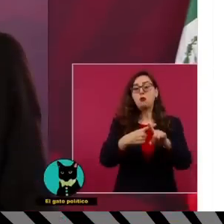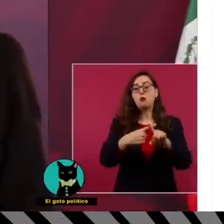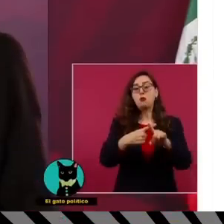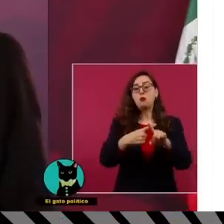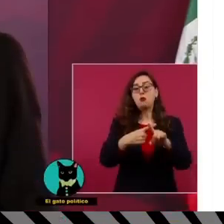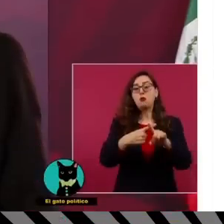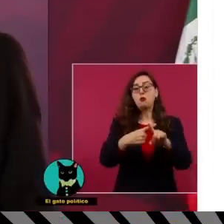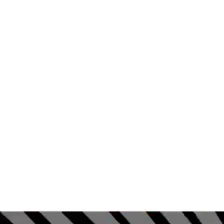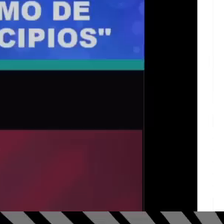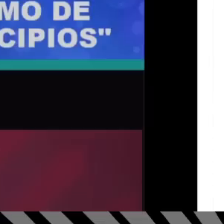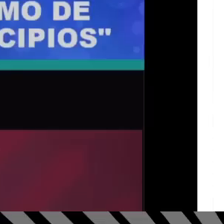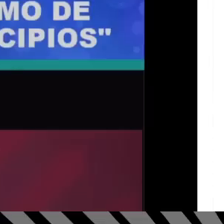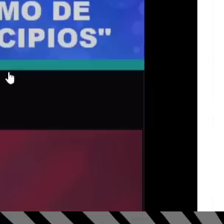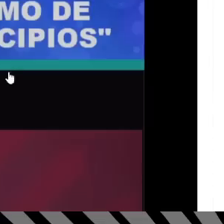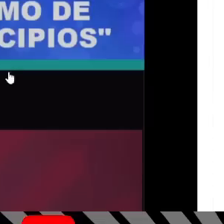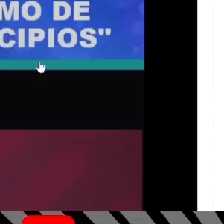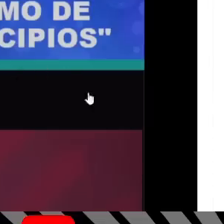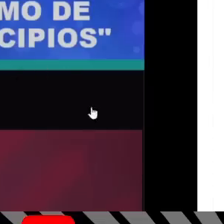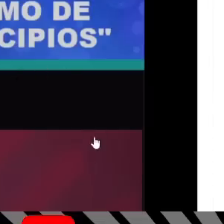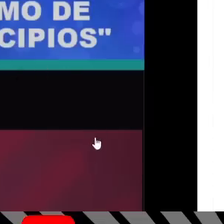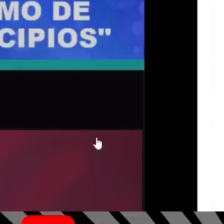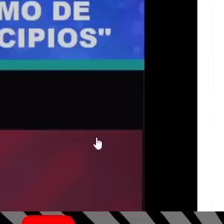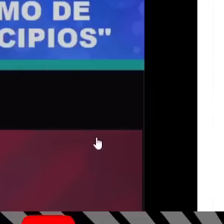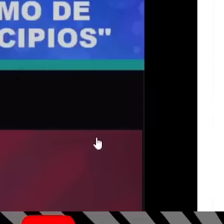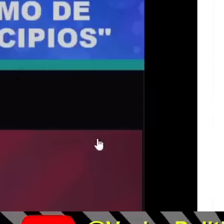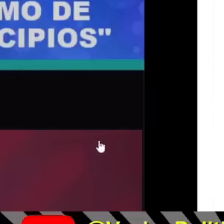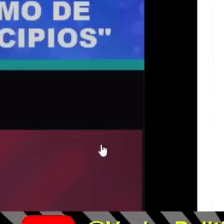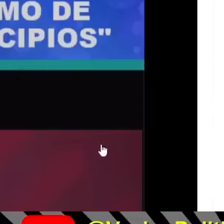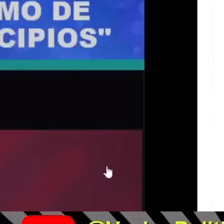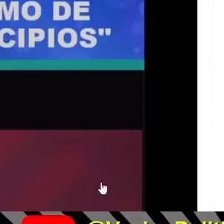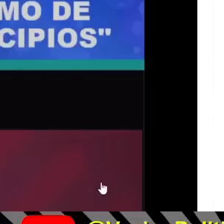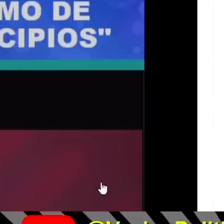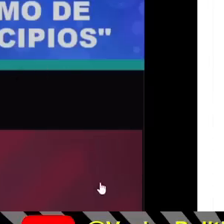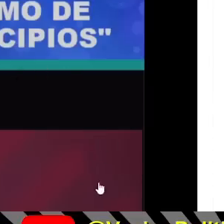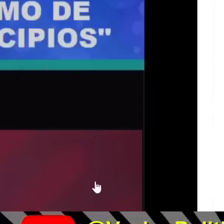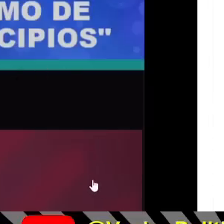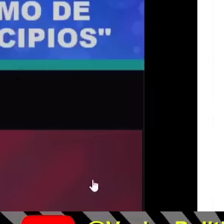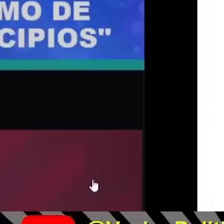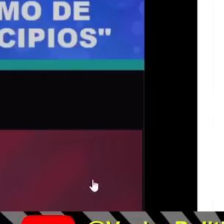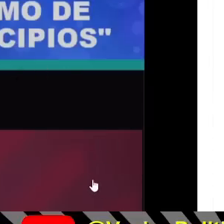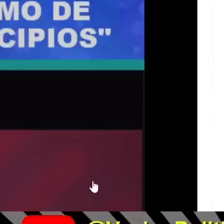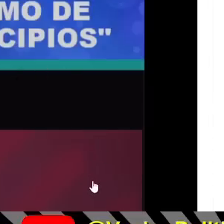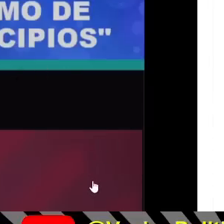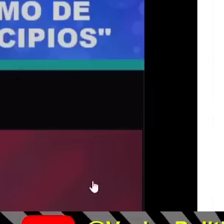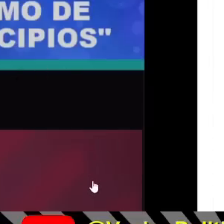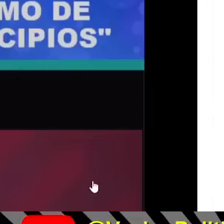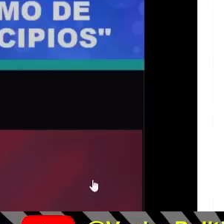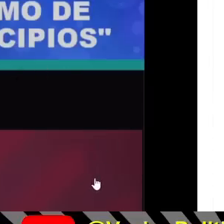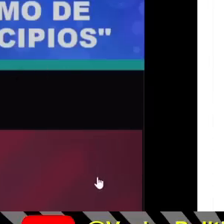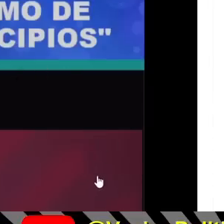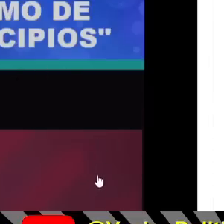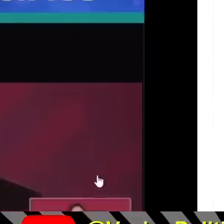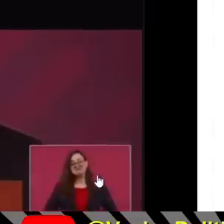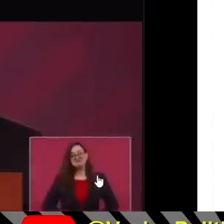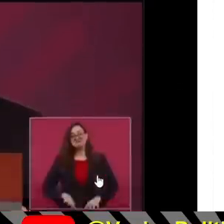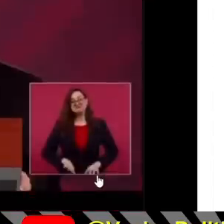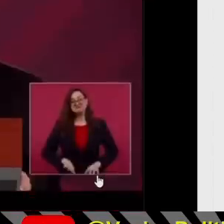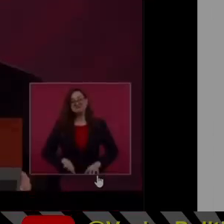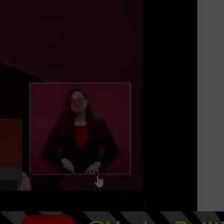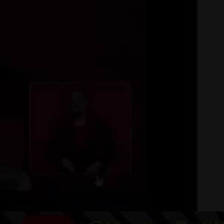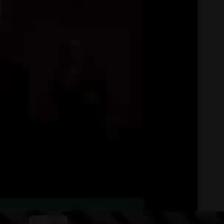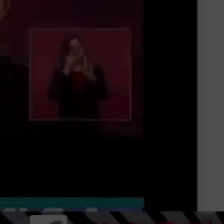para Lorenzo Córdoba. Esto fue lo que dijo el presidente de los grados y títulos, que no son sinónimo de cultura